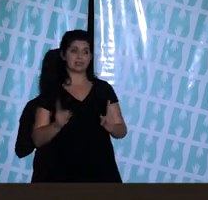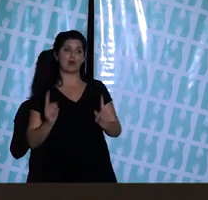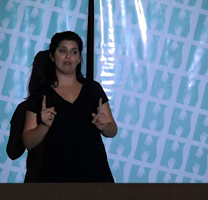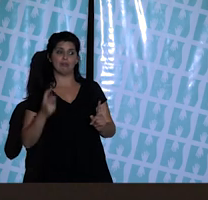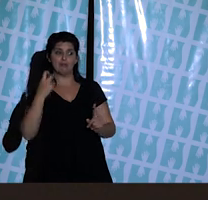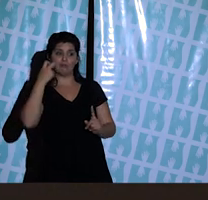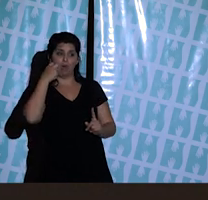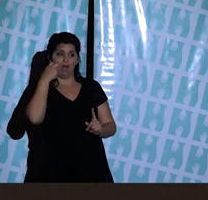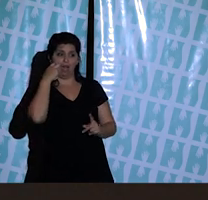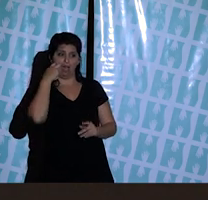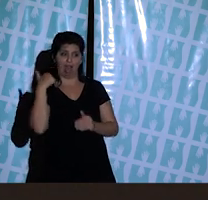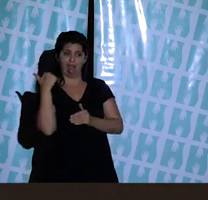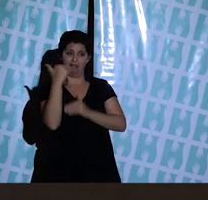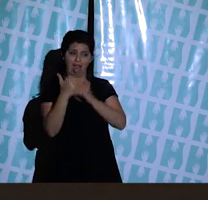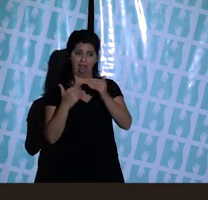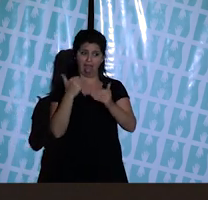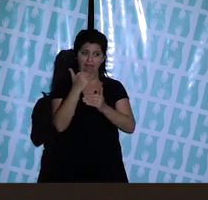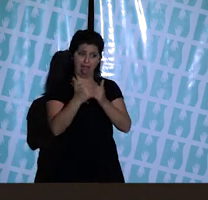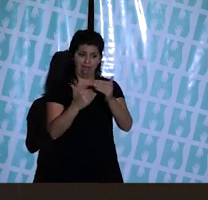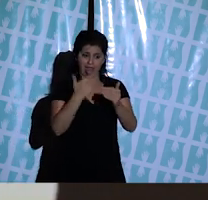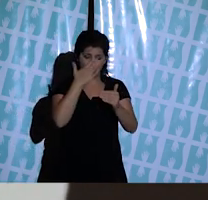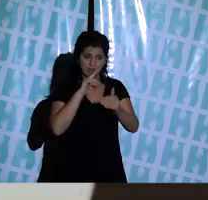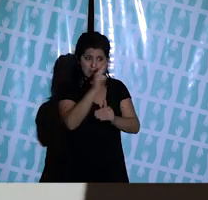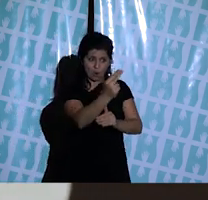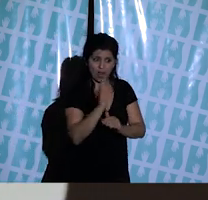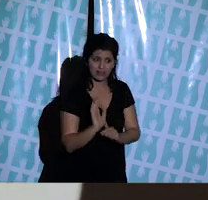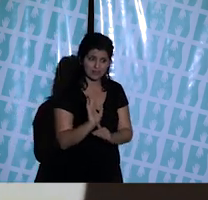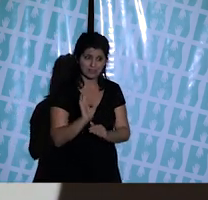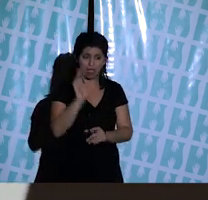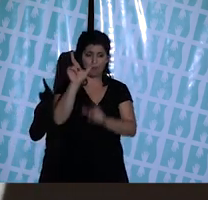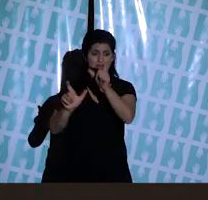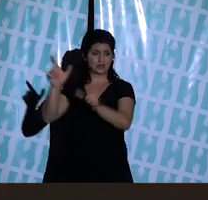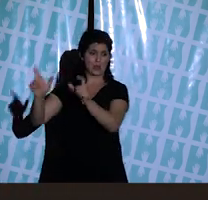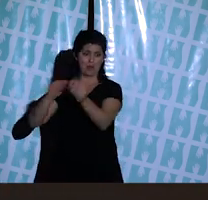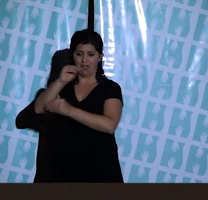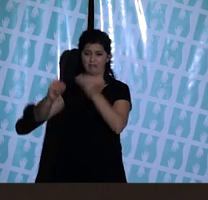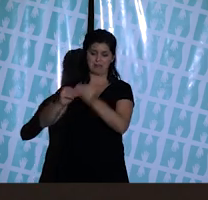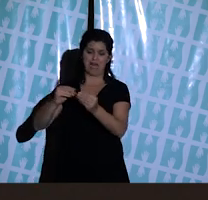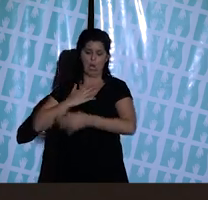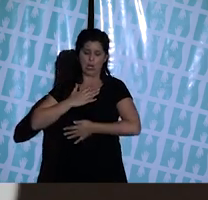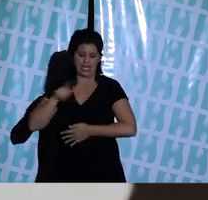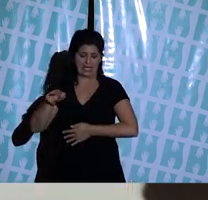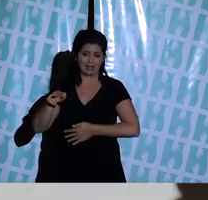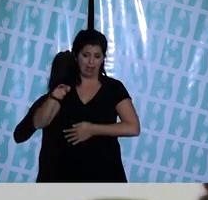envejeces, perdés funciones, te morís, le pasan cosas a los seres que no quieren, o alguien puede zafar de